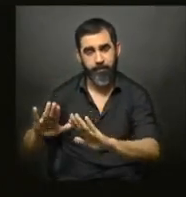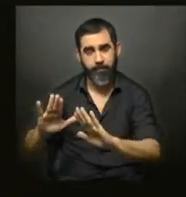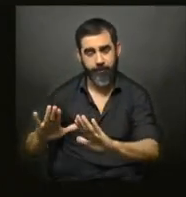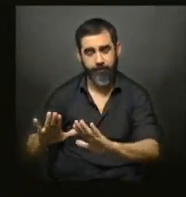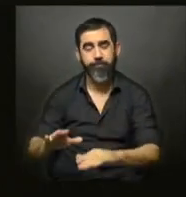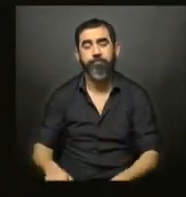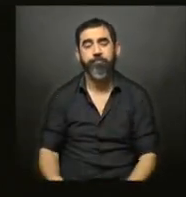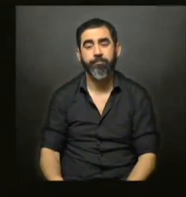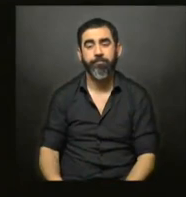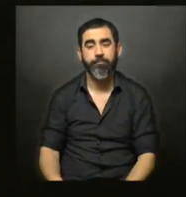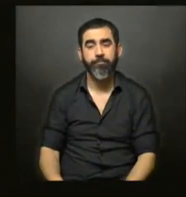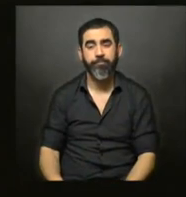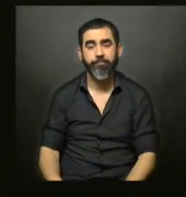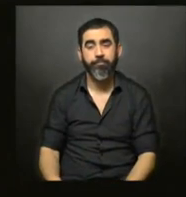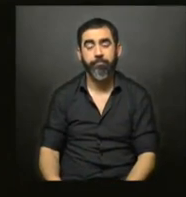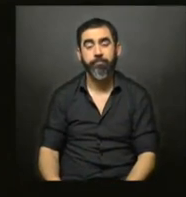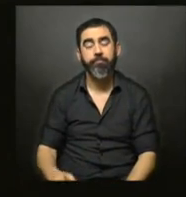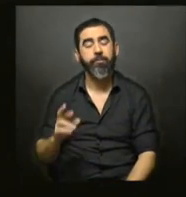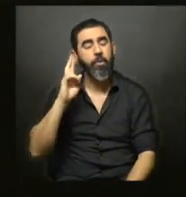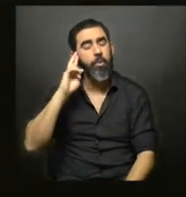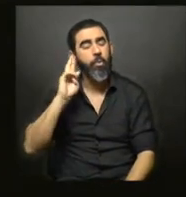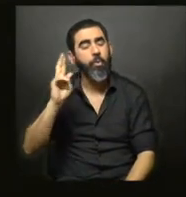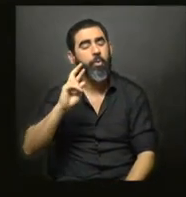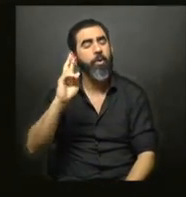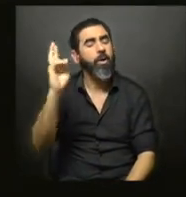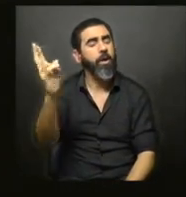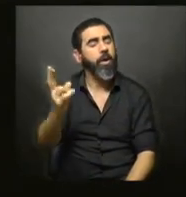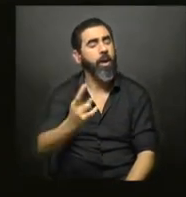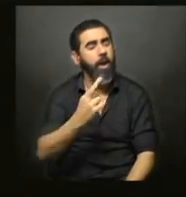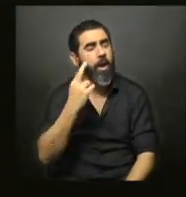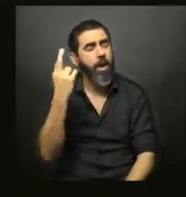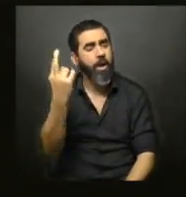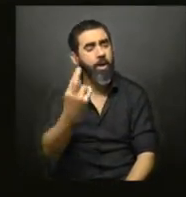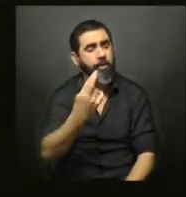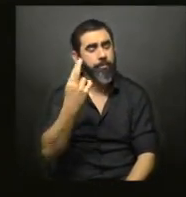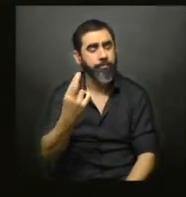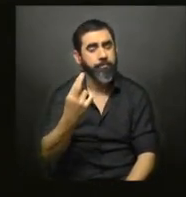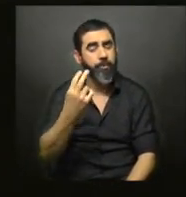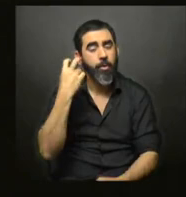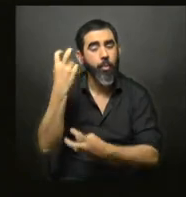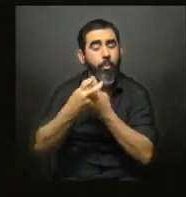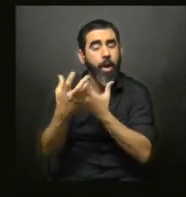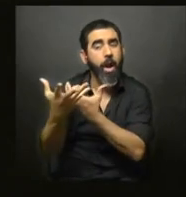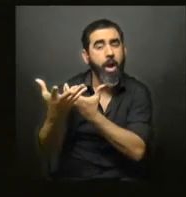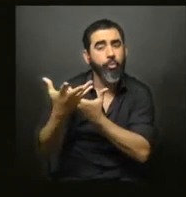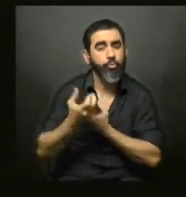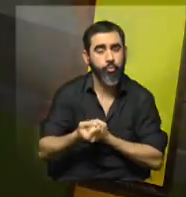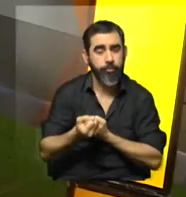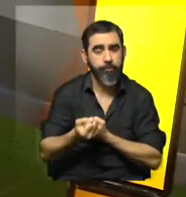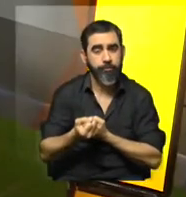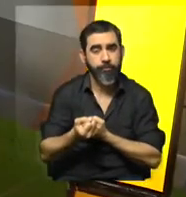agobies. Empezó a hacer estos sonidos medios raros y estamos buscando ayuda. ¿Y